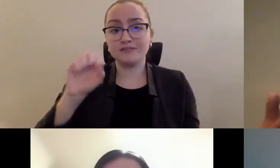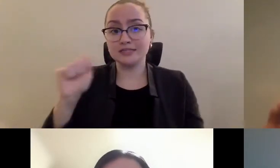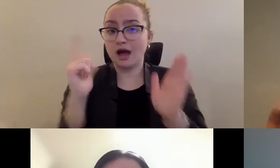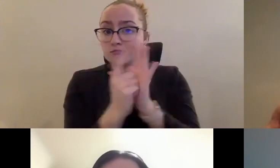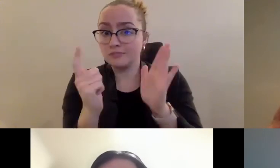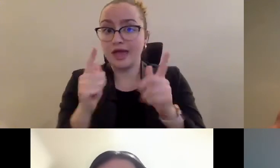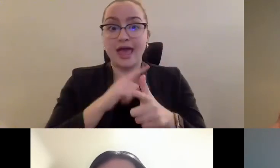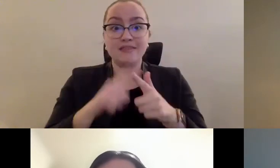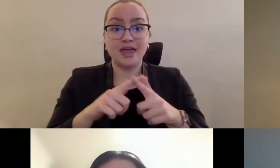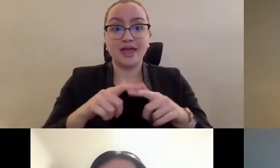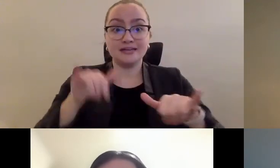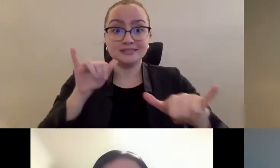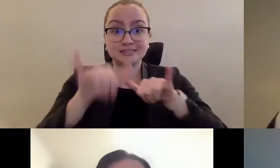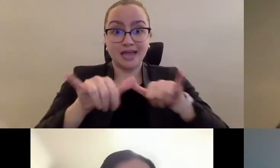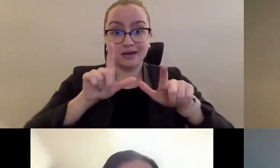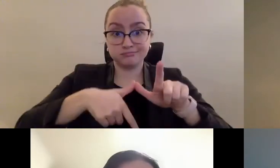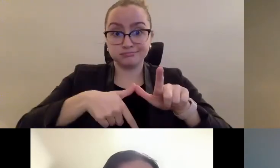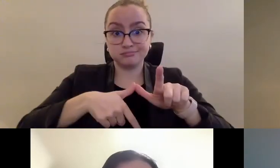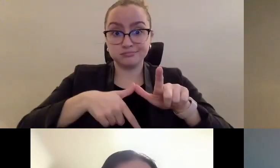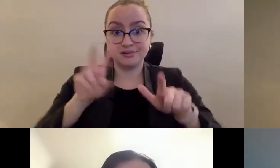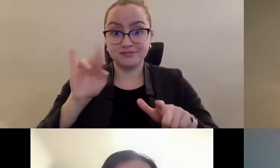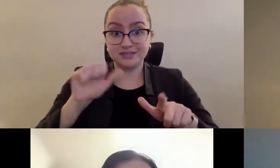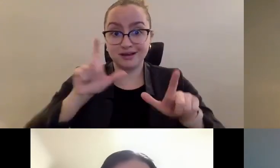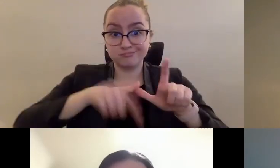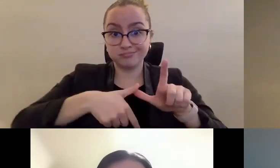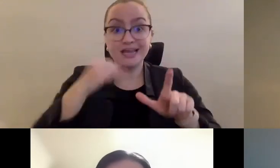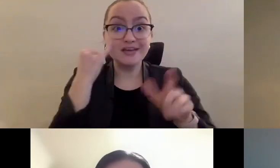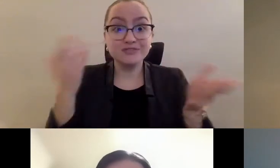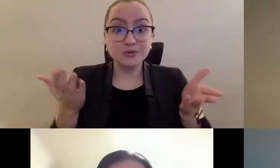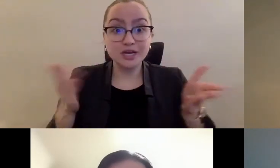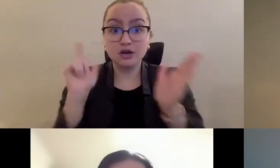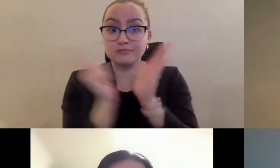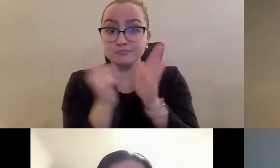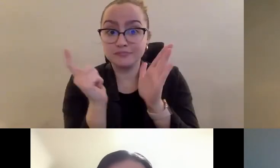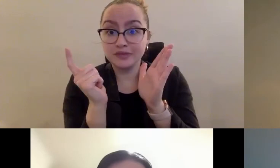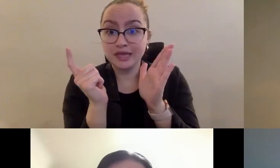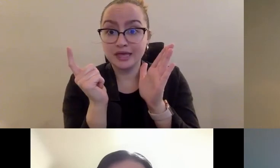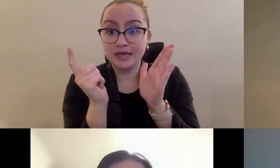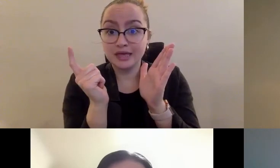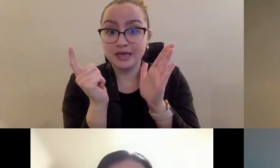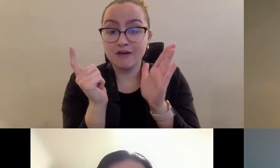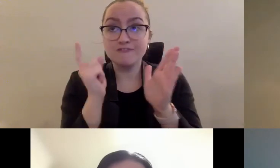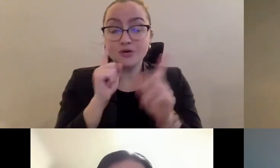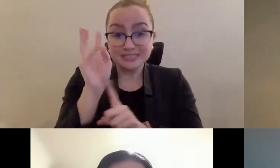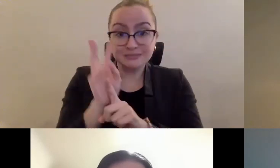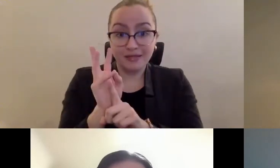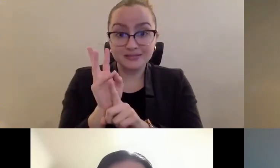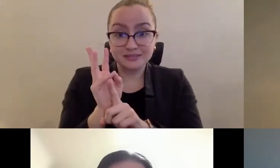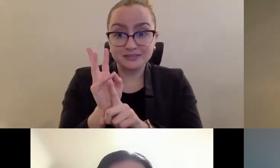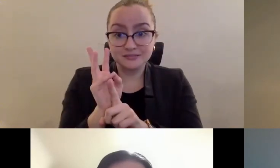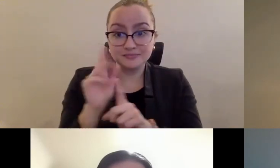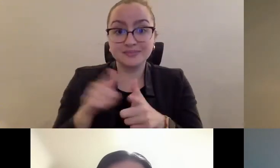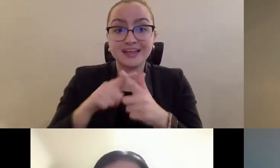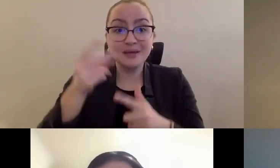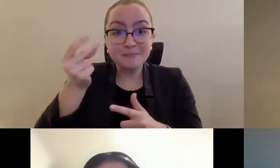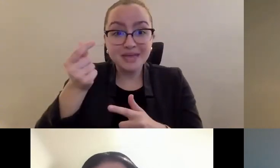sin inspección, o si viniste a este país y después te quedaste más tiempo de la visa o la duración de tiempo que querías,